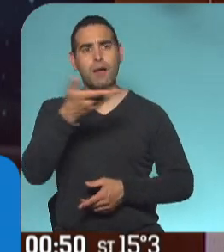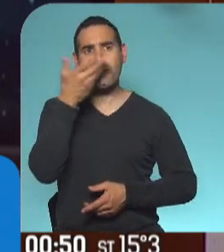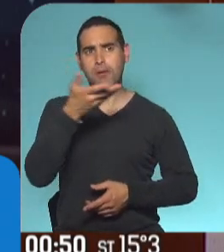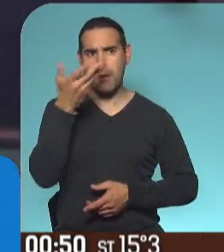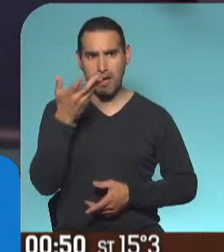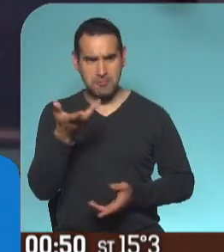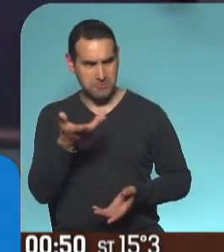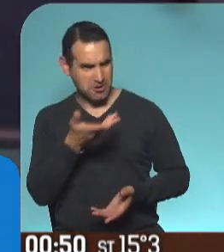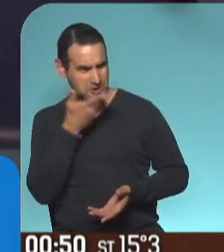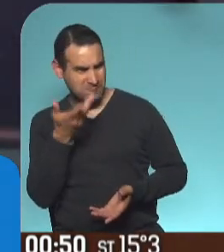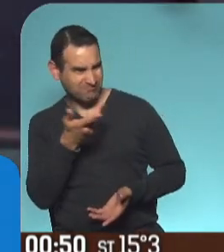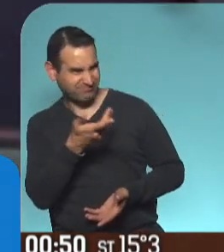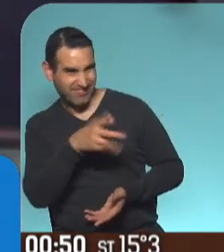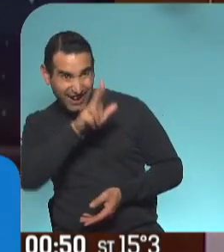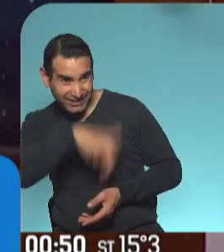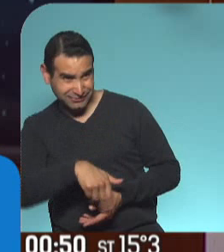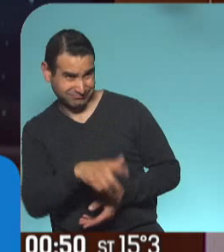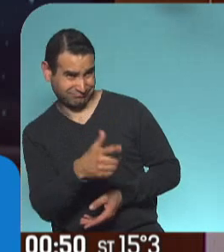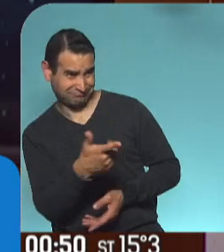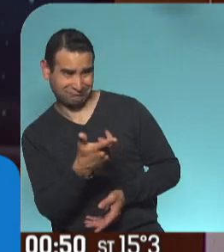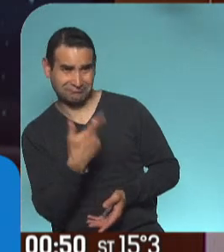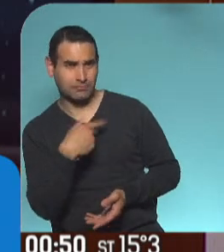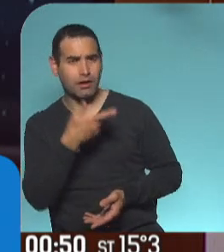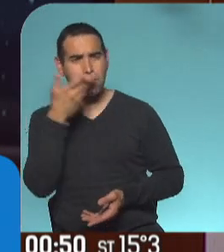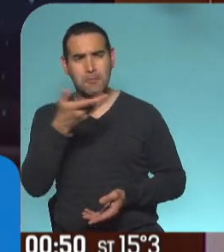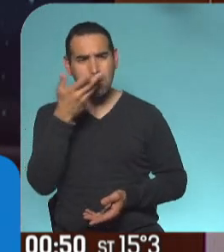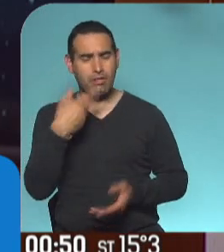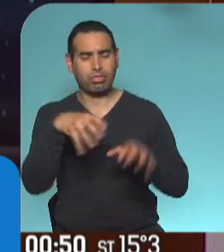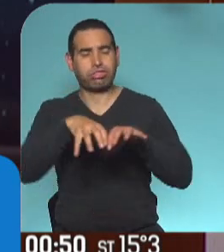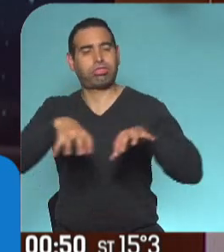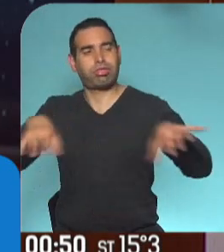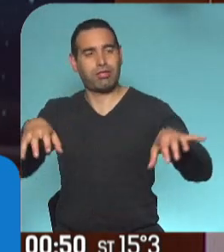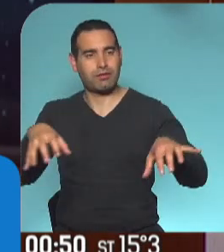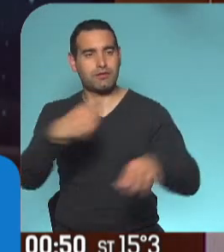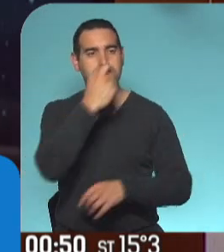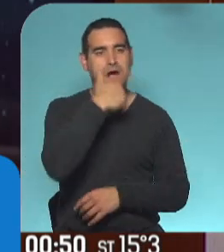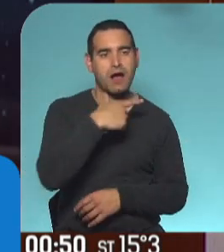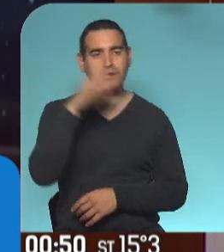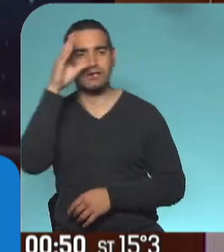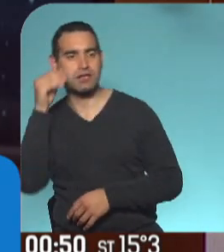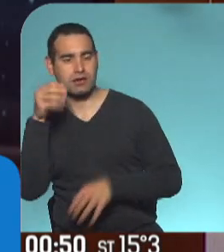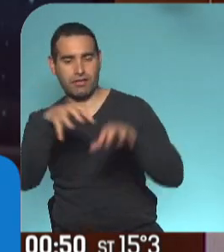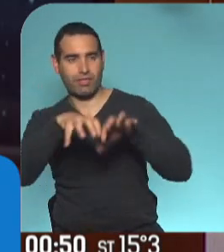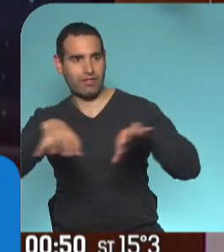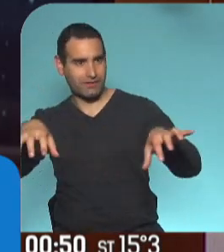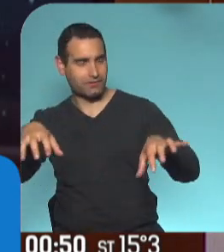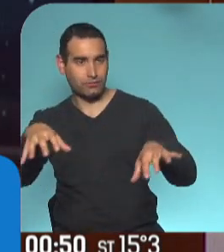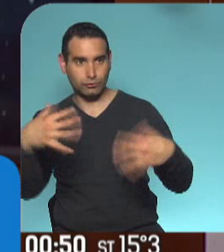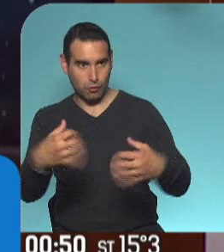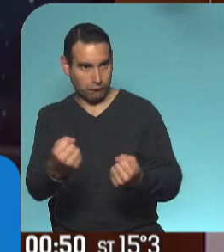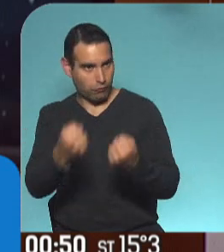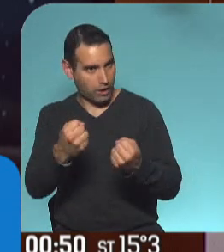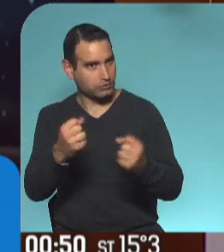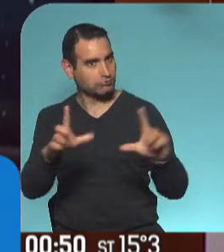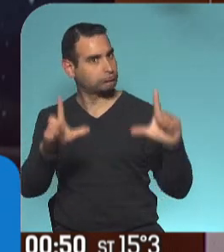y que han construido está este relato de grieta es muy fuerte tiene mucha mucha voz